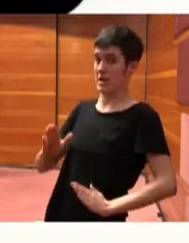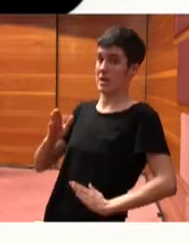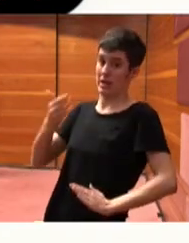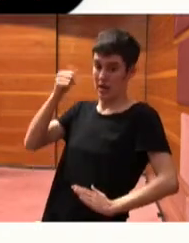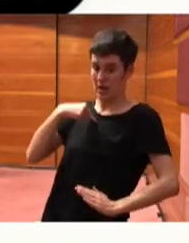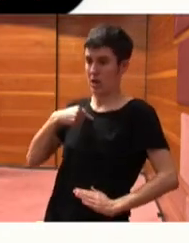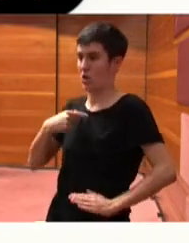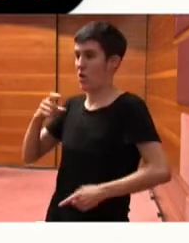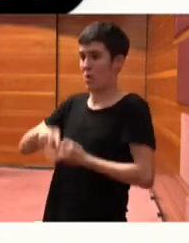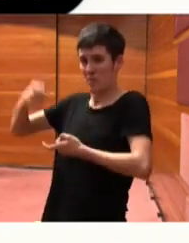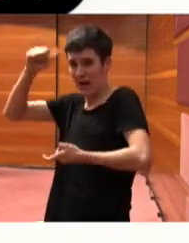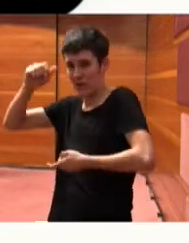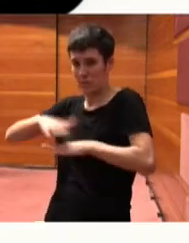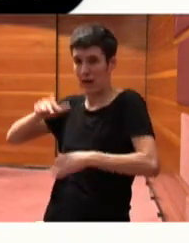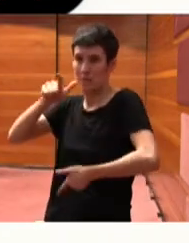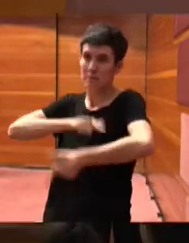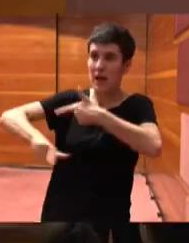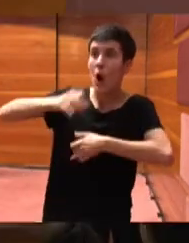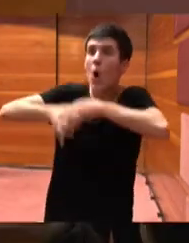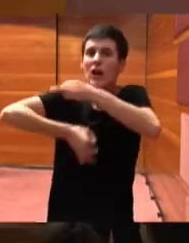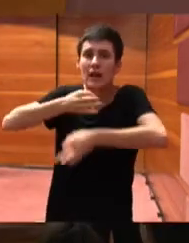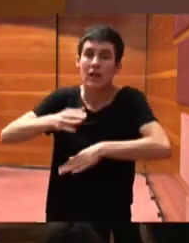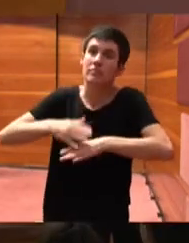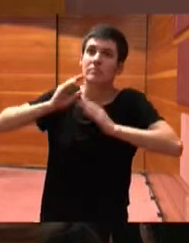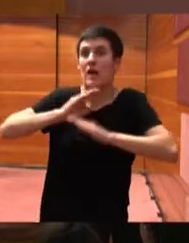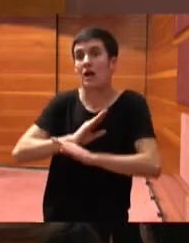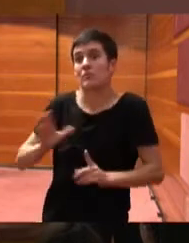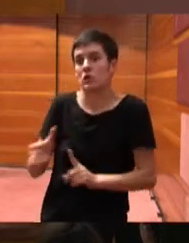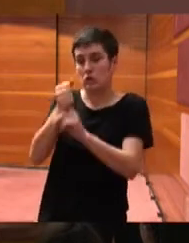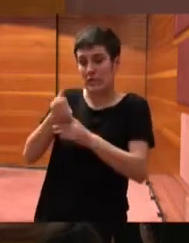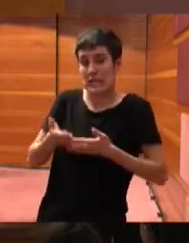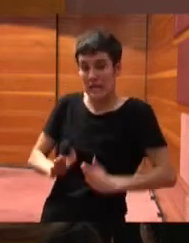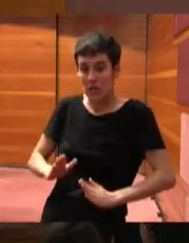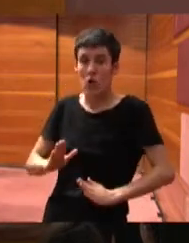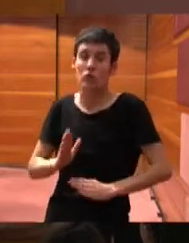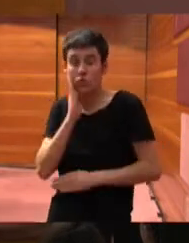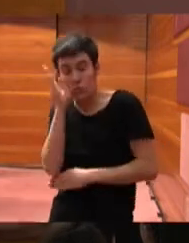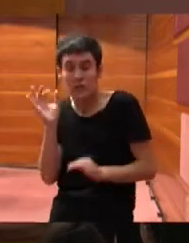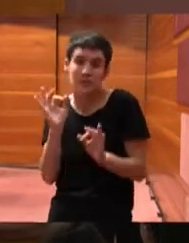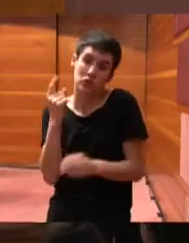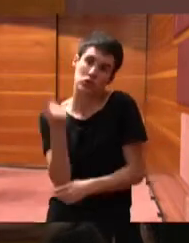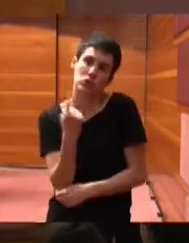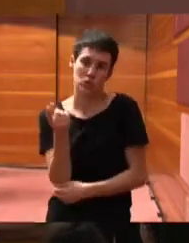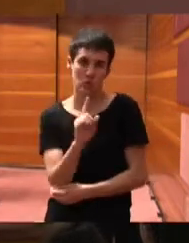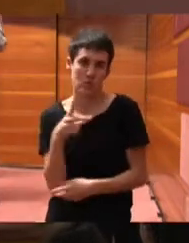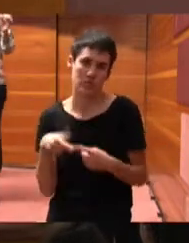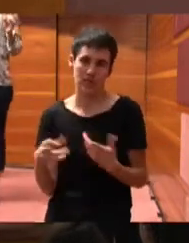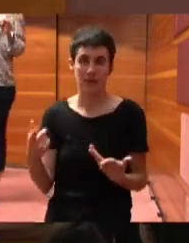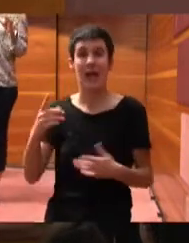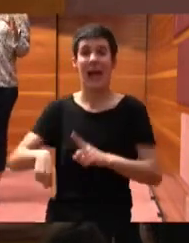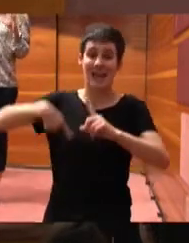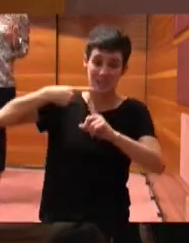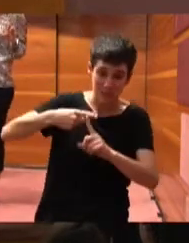mi suegre marido, para cuadrar los viajes y que el niño pues no durmiese solo, por lo menos, ¿no? Además, en la Icastola